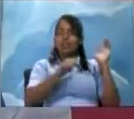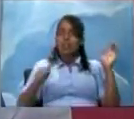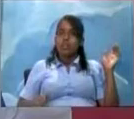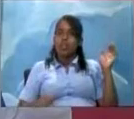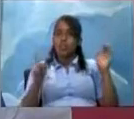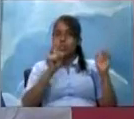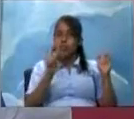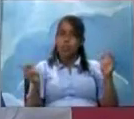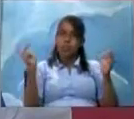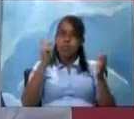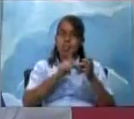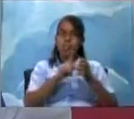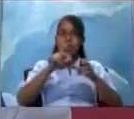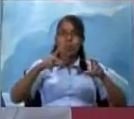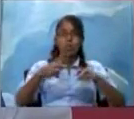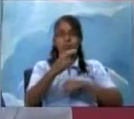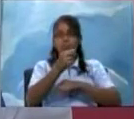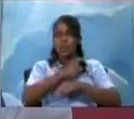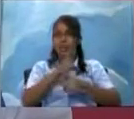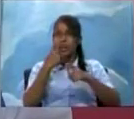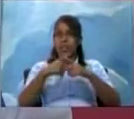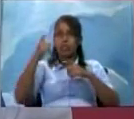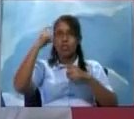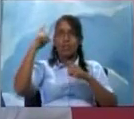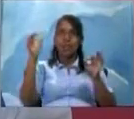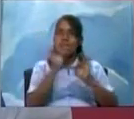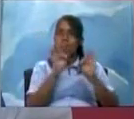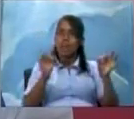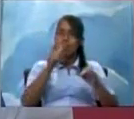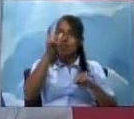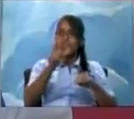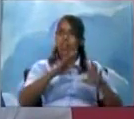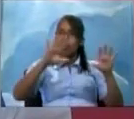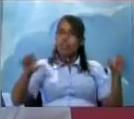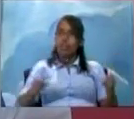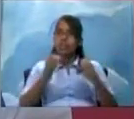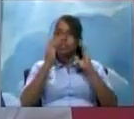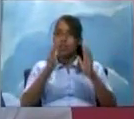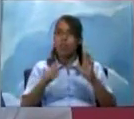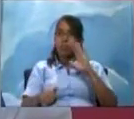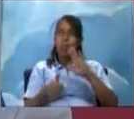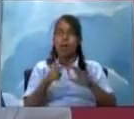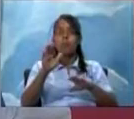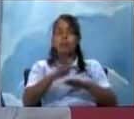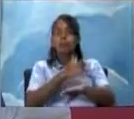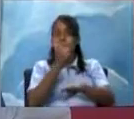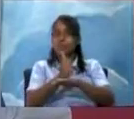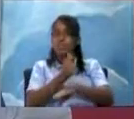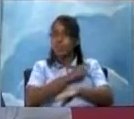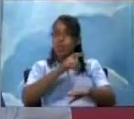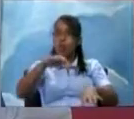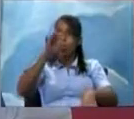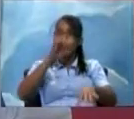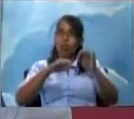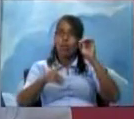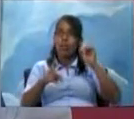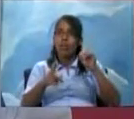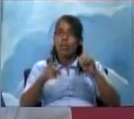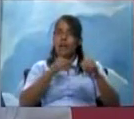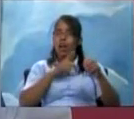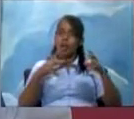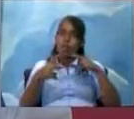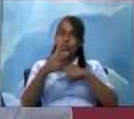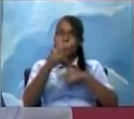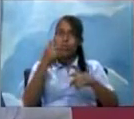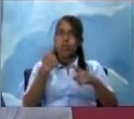Señor no hubiese acortado aquellos días, nadie sería salvo. Mas por causa de los escogidos que Él escogió,